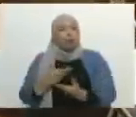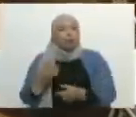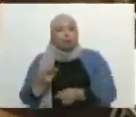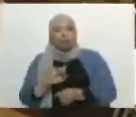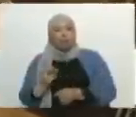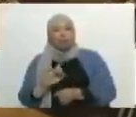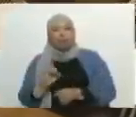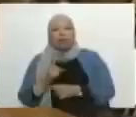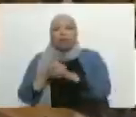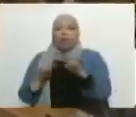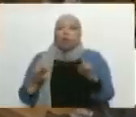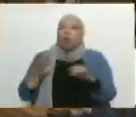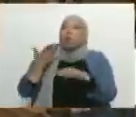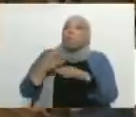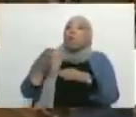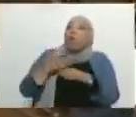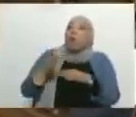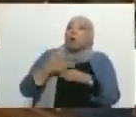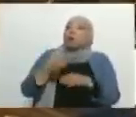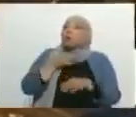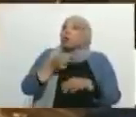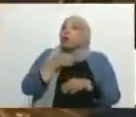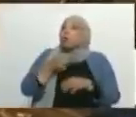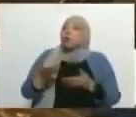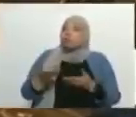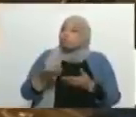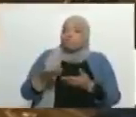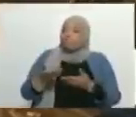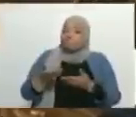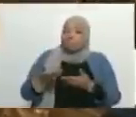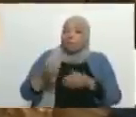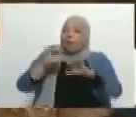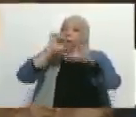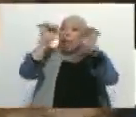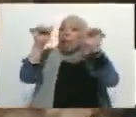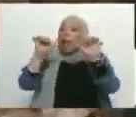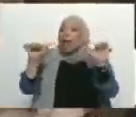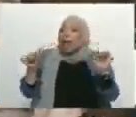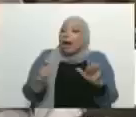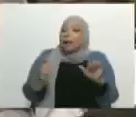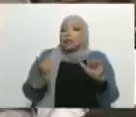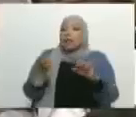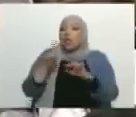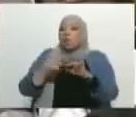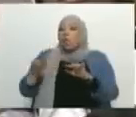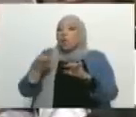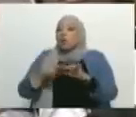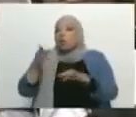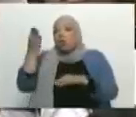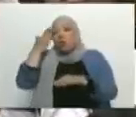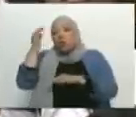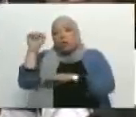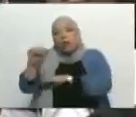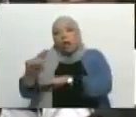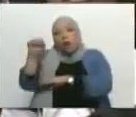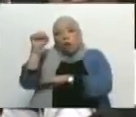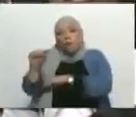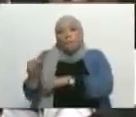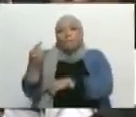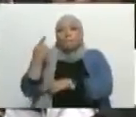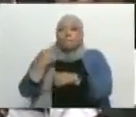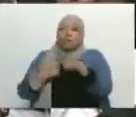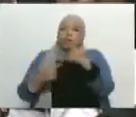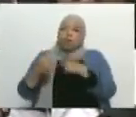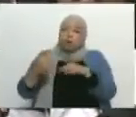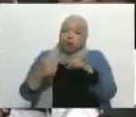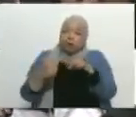estético, porque no importa si a usted no le gusta el arte ingenuo, pero no es que diga que fue pintado con los